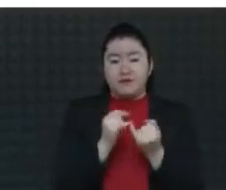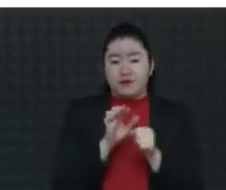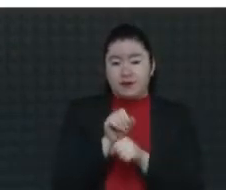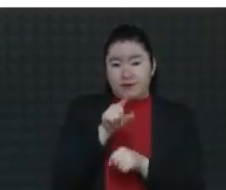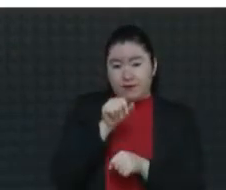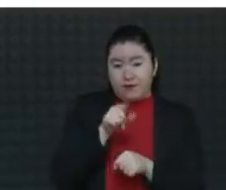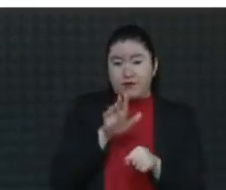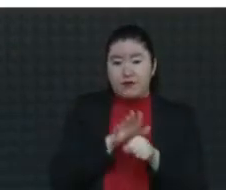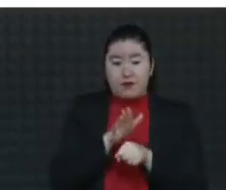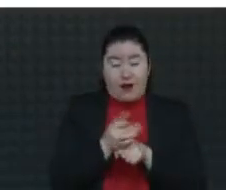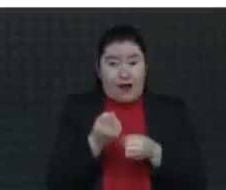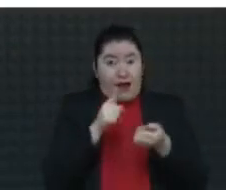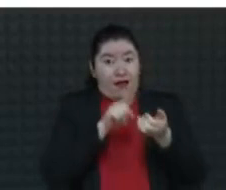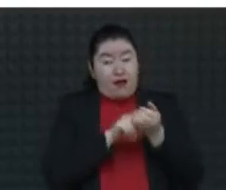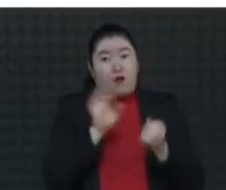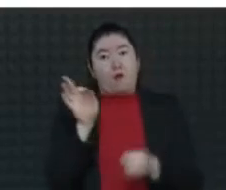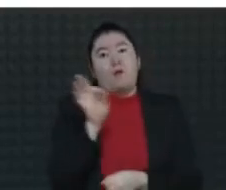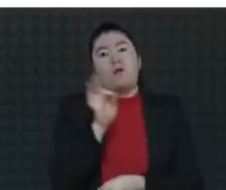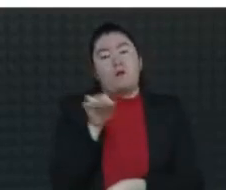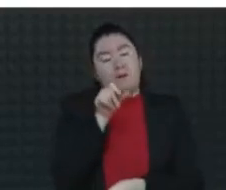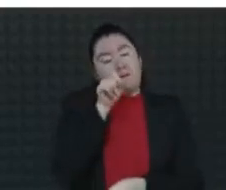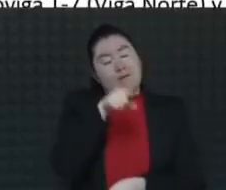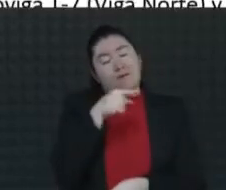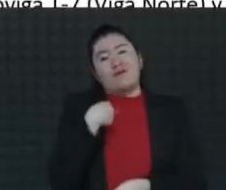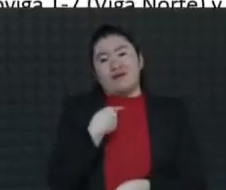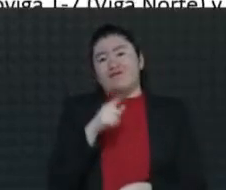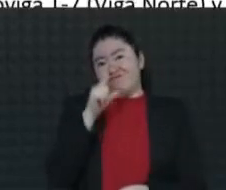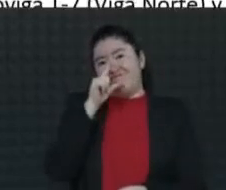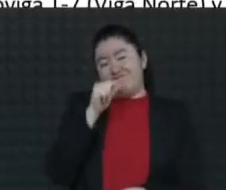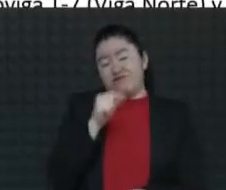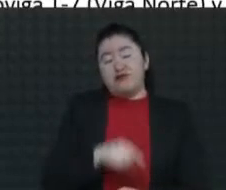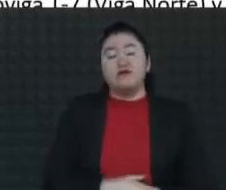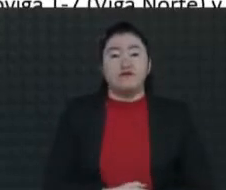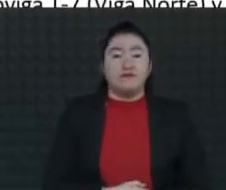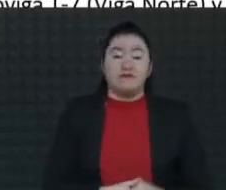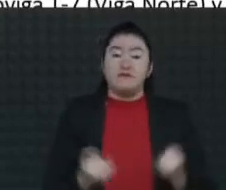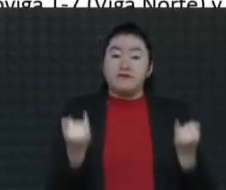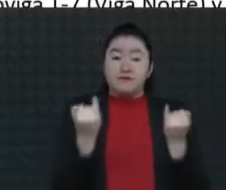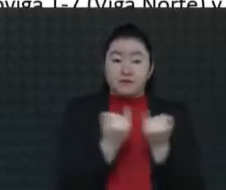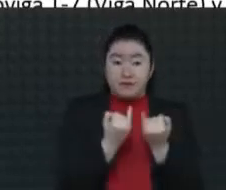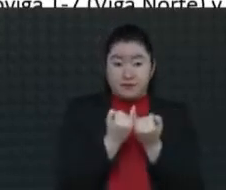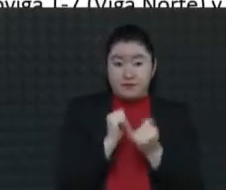probablemente atribuibles a la fatiga. Se